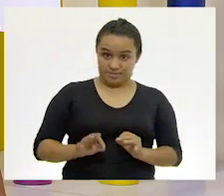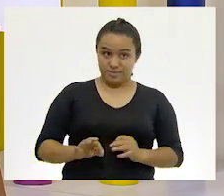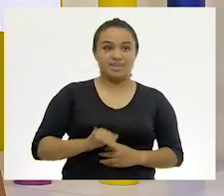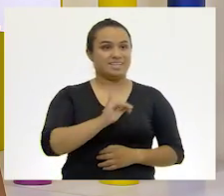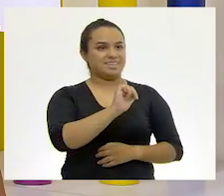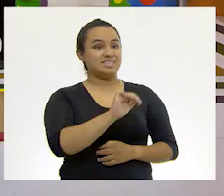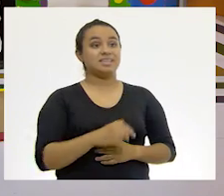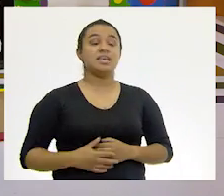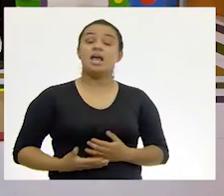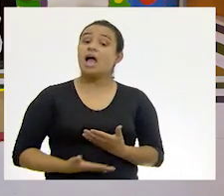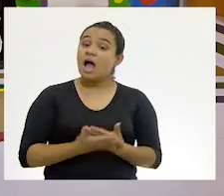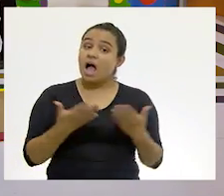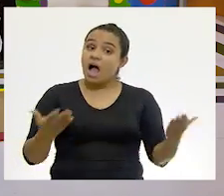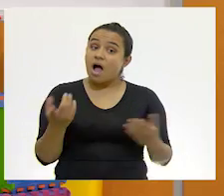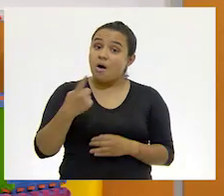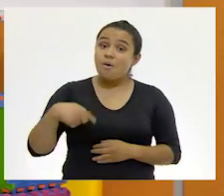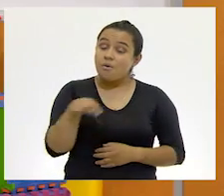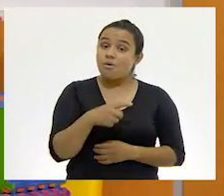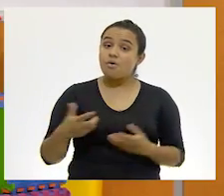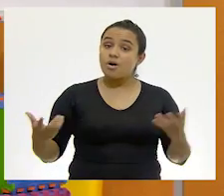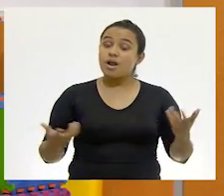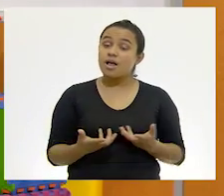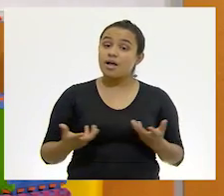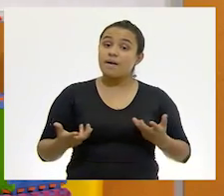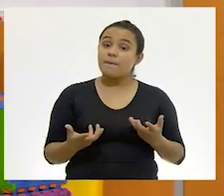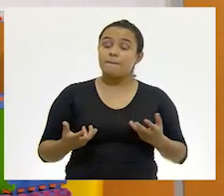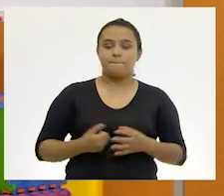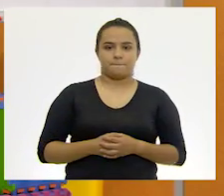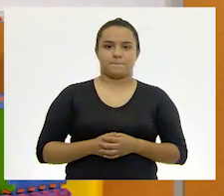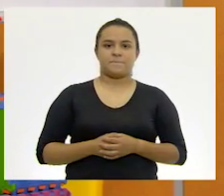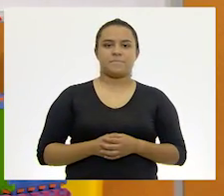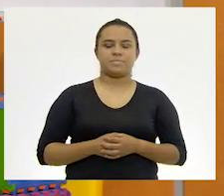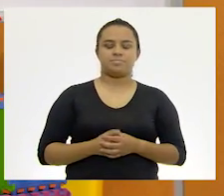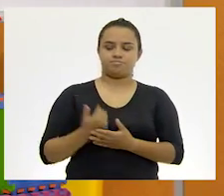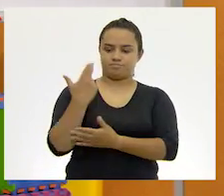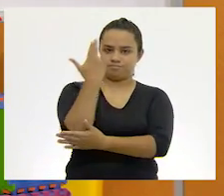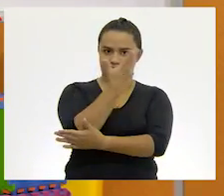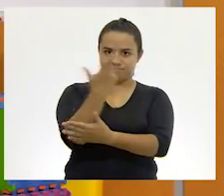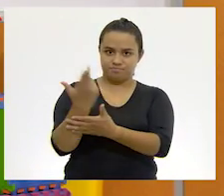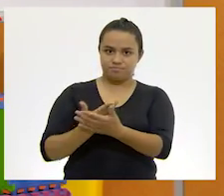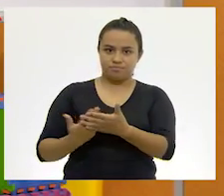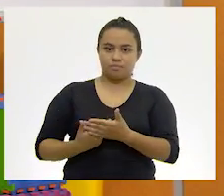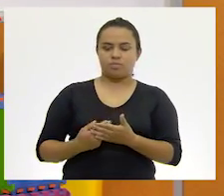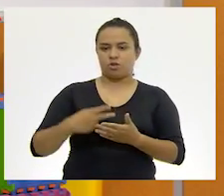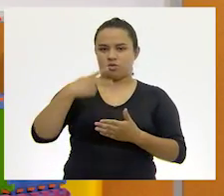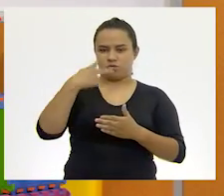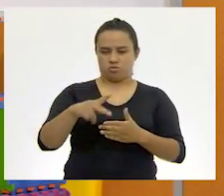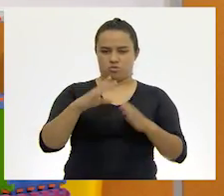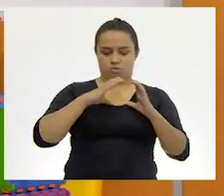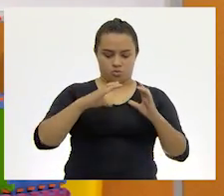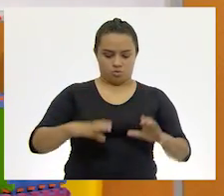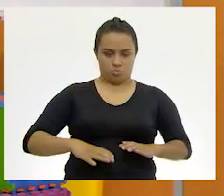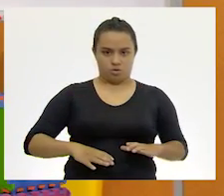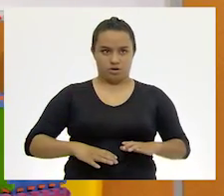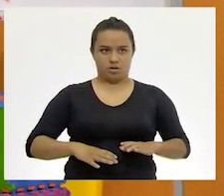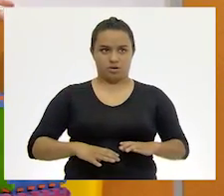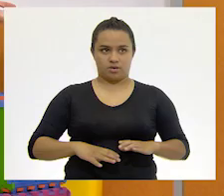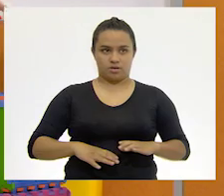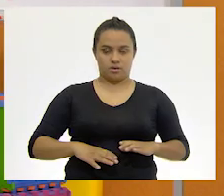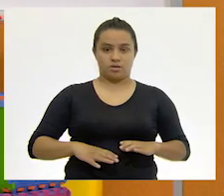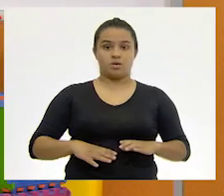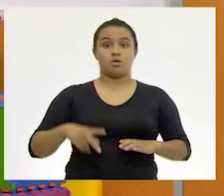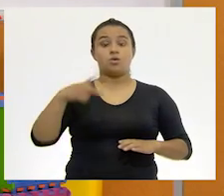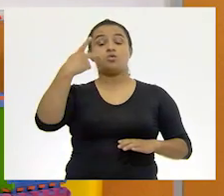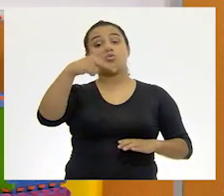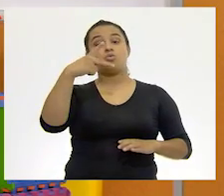Bueno, pues ahora lo que vamos a hacer, Paco, es que vamos a dibujar tu silueta de la